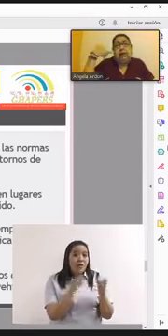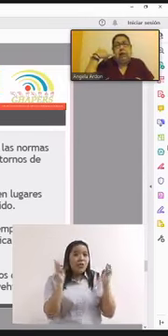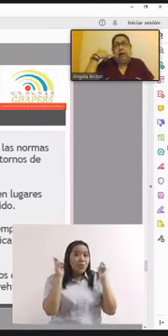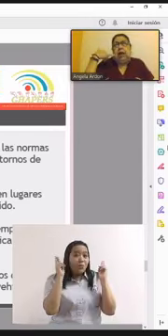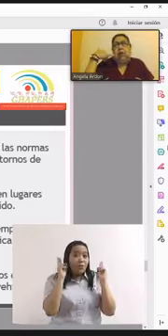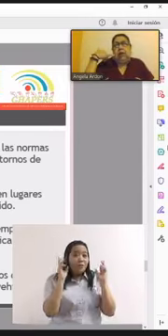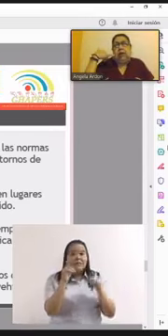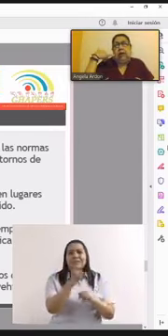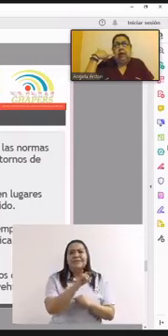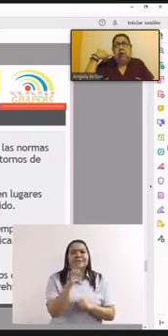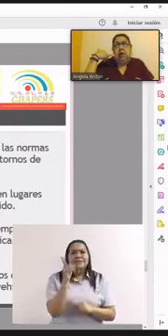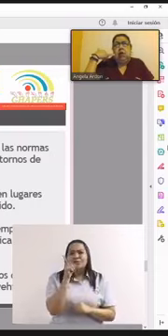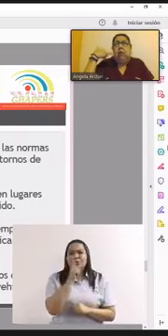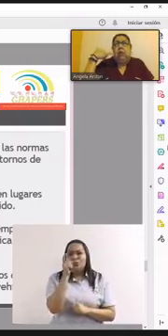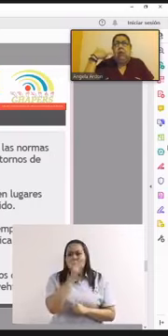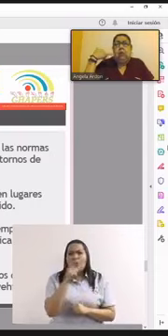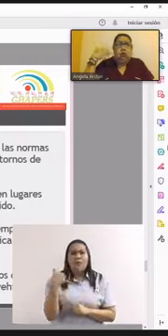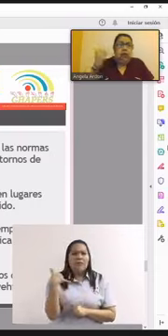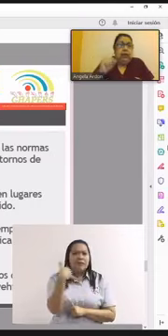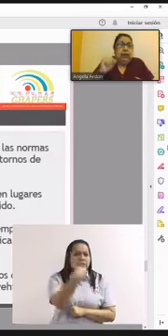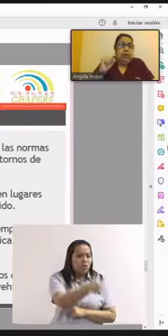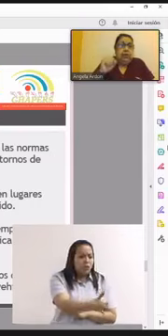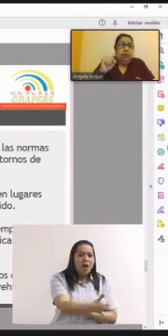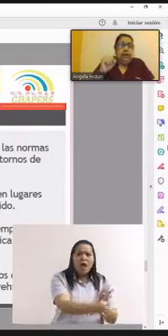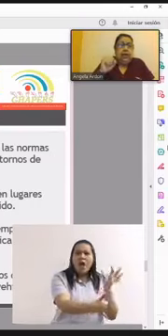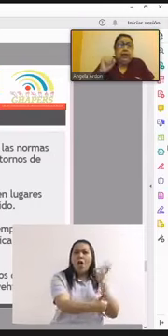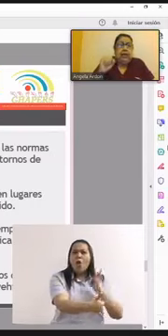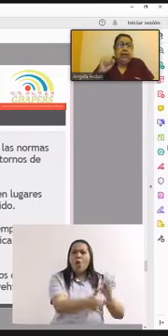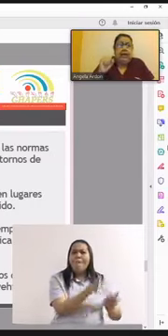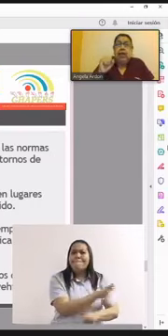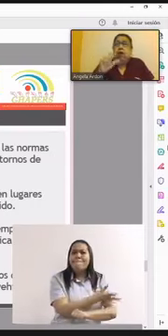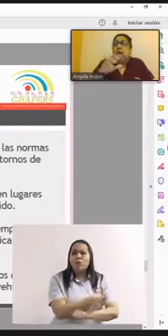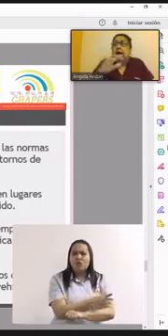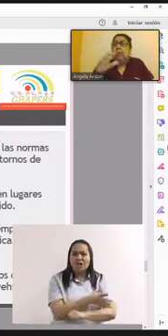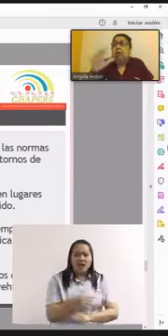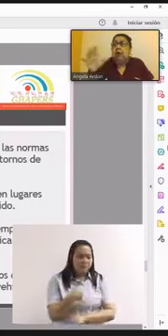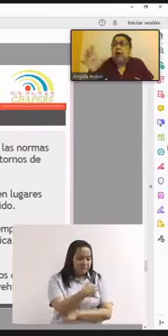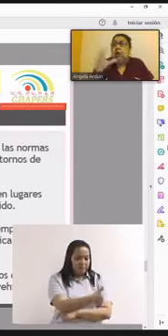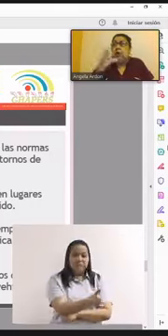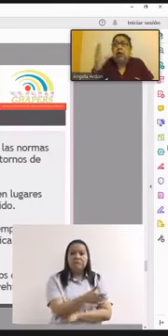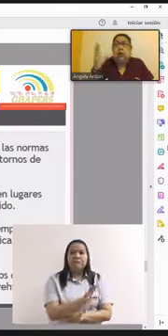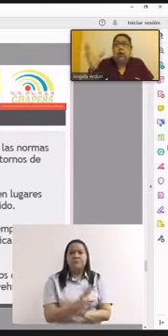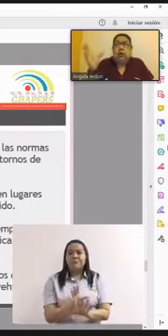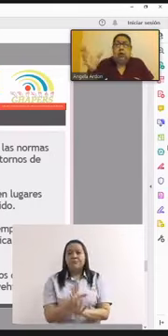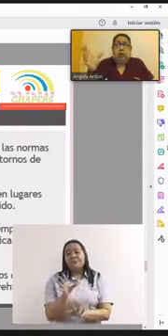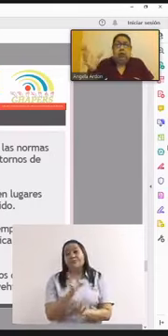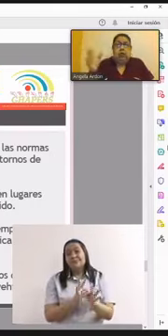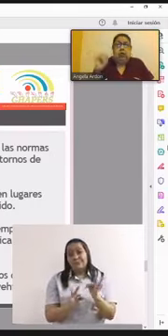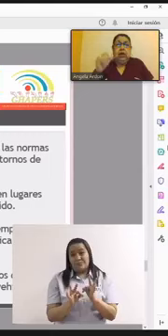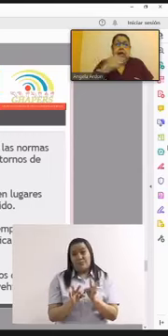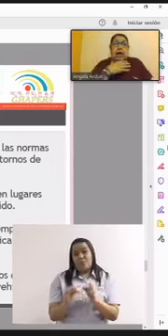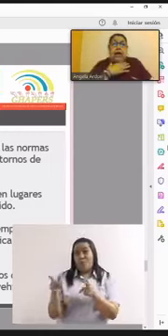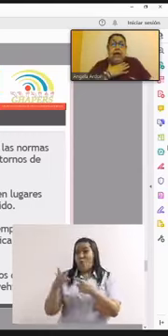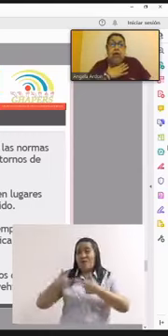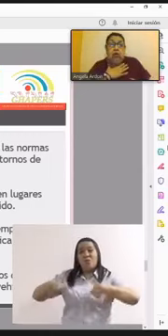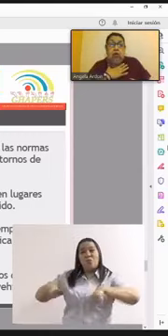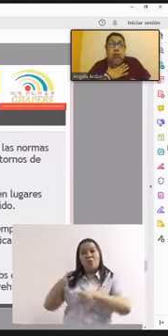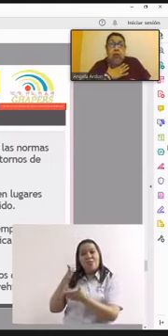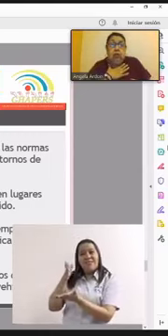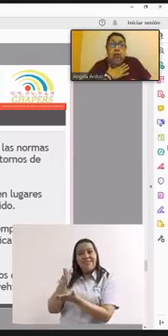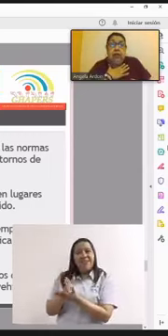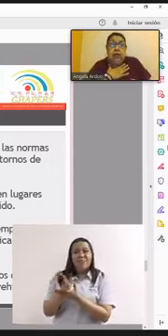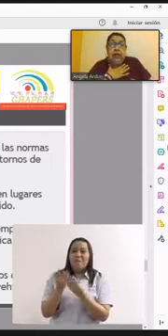ponerle celulares a los bebés o le ponen música, ¿verdad? Y evitar lugares, pues, lugares donde hay ruido a los niños. En el